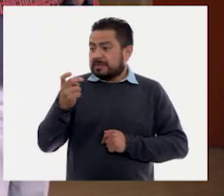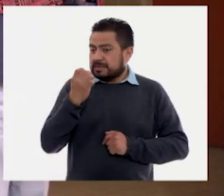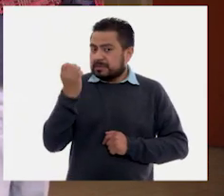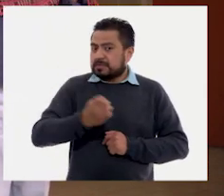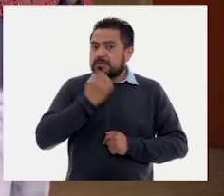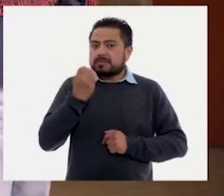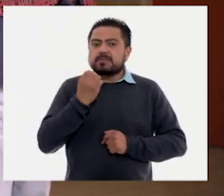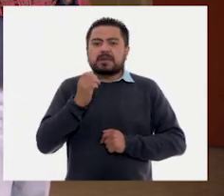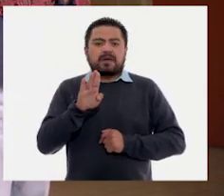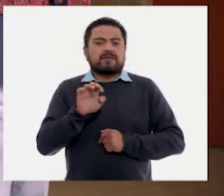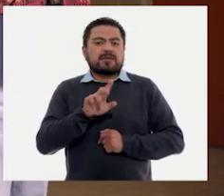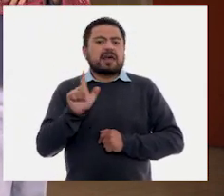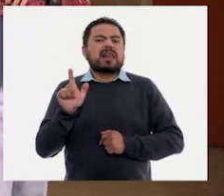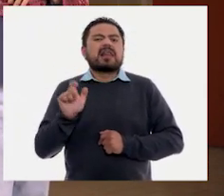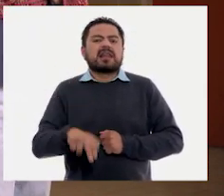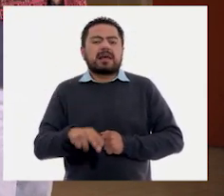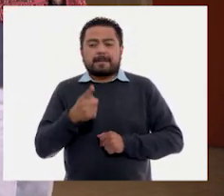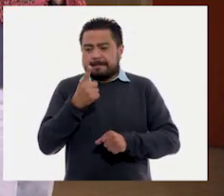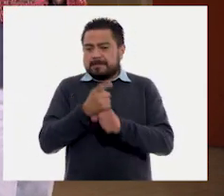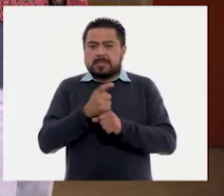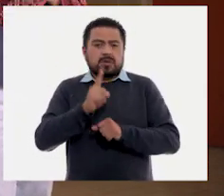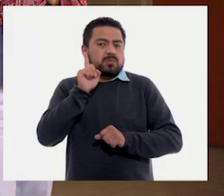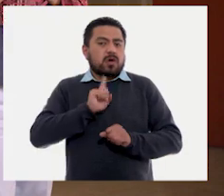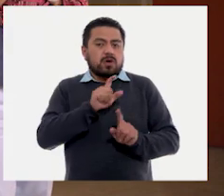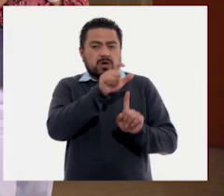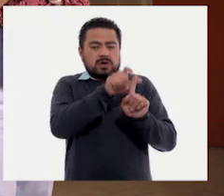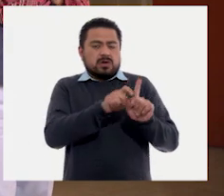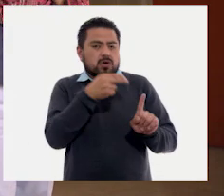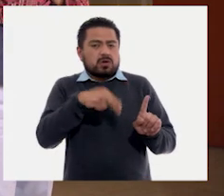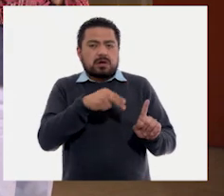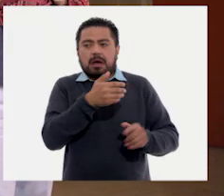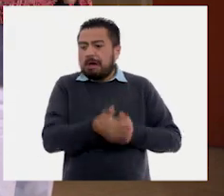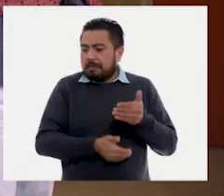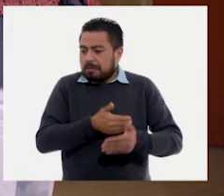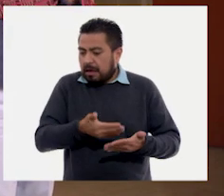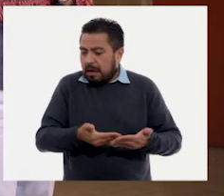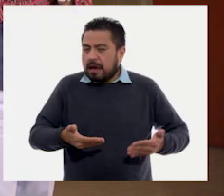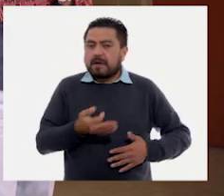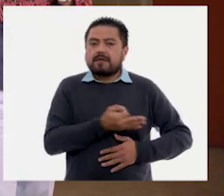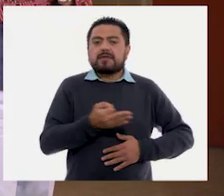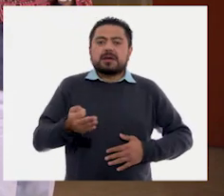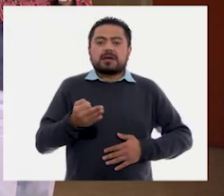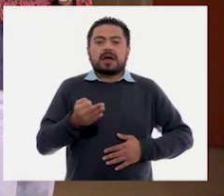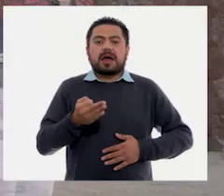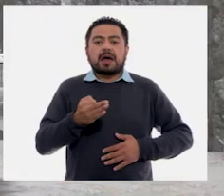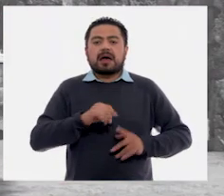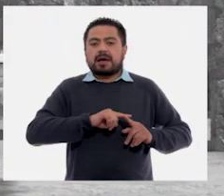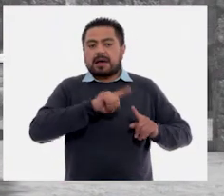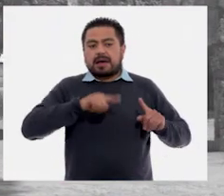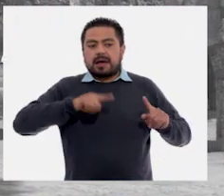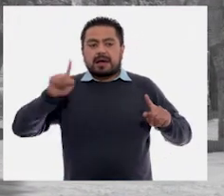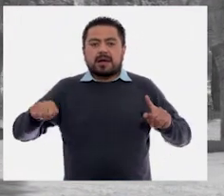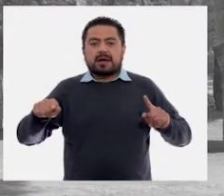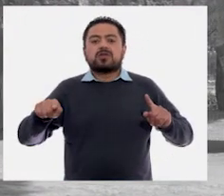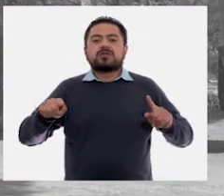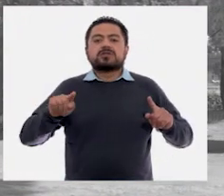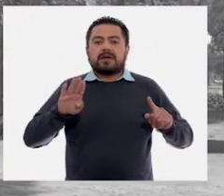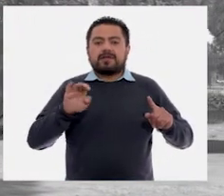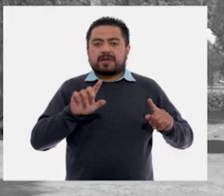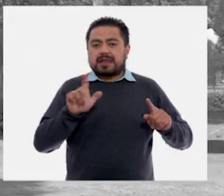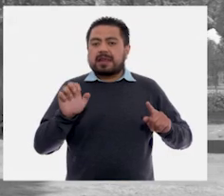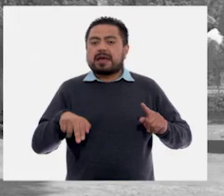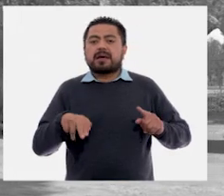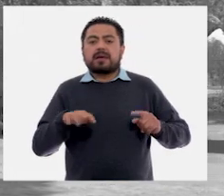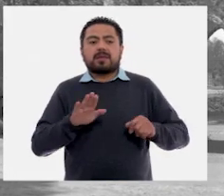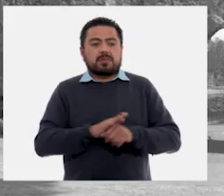San Miguel de Belén, fue el que le dio nombre a esta avenida, que hasta la fecha lleva el nombre de Arcos de Belén. Lo de Arcos era